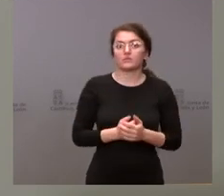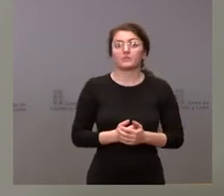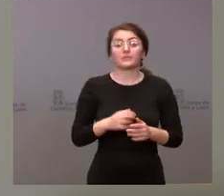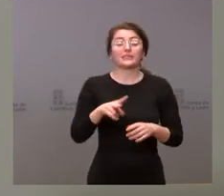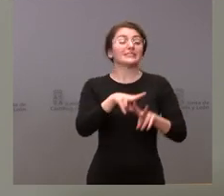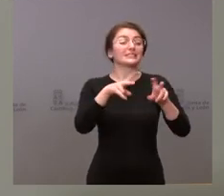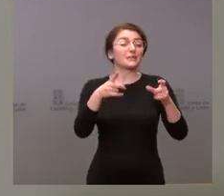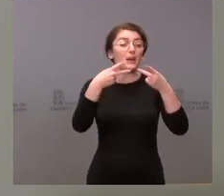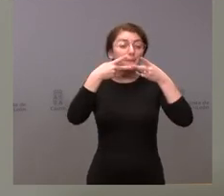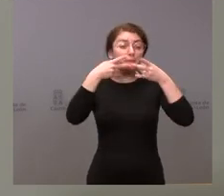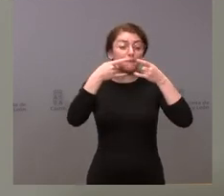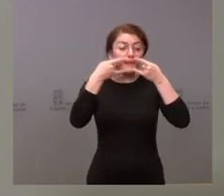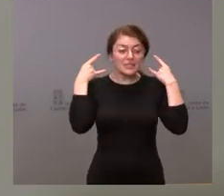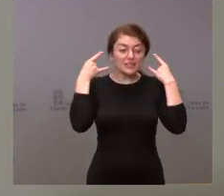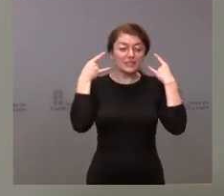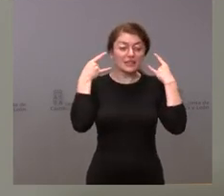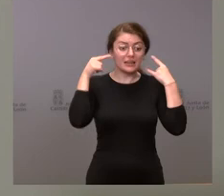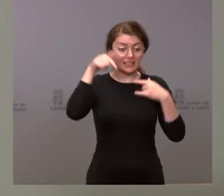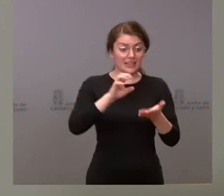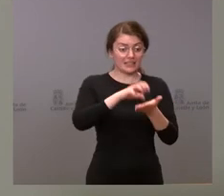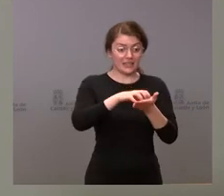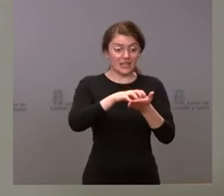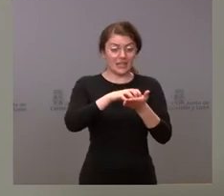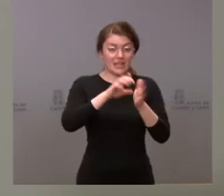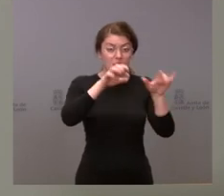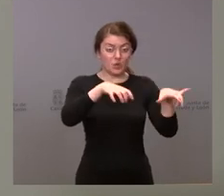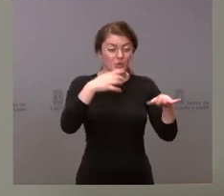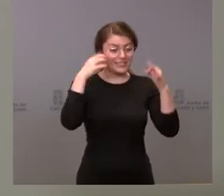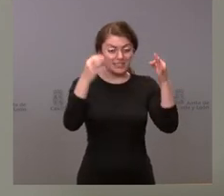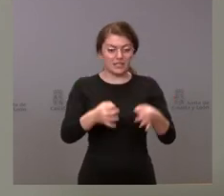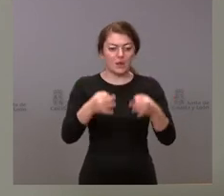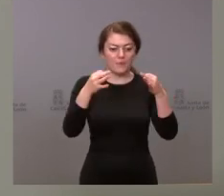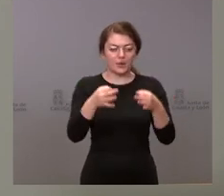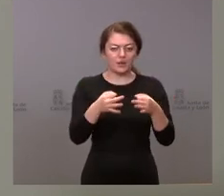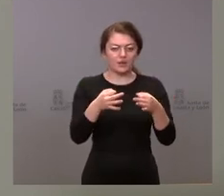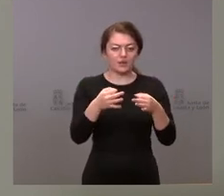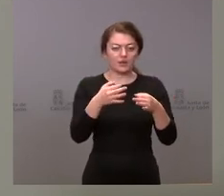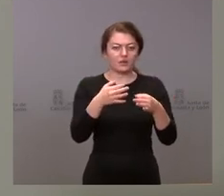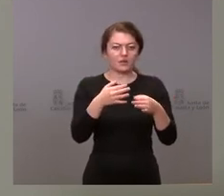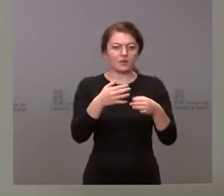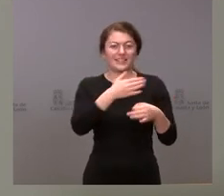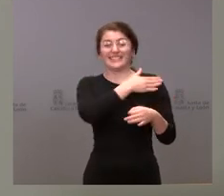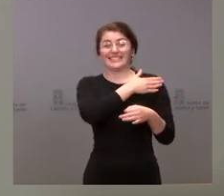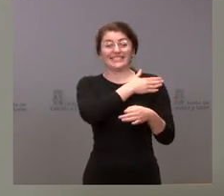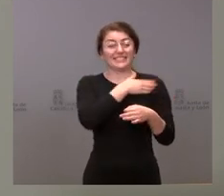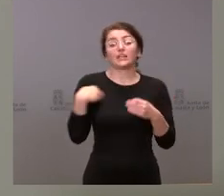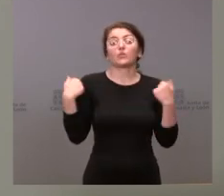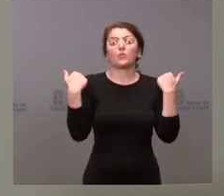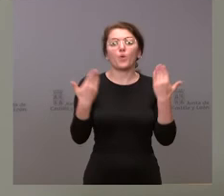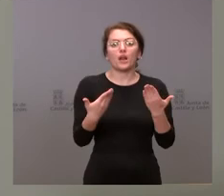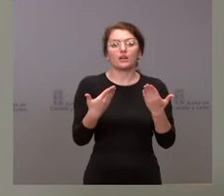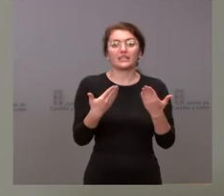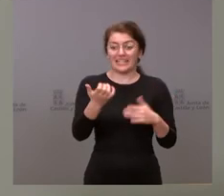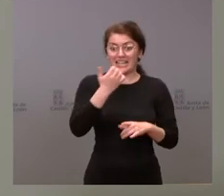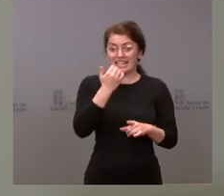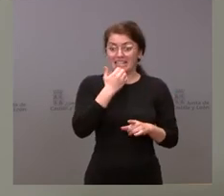ha sido partidaria de que se mantenga la mascarilla en exteriores cuando no se cumplen la